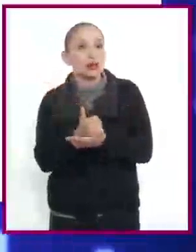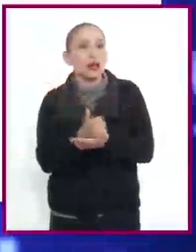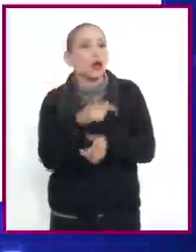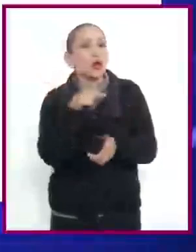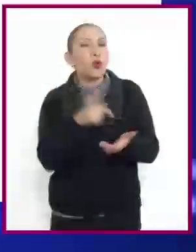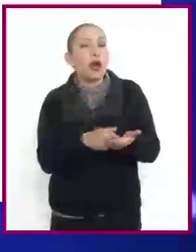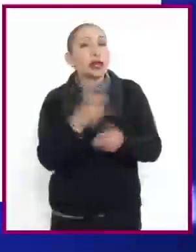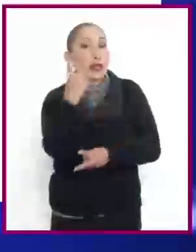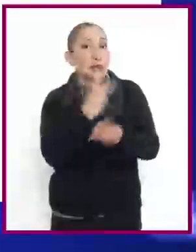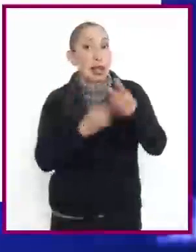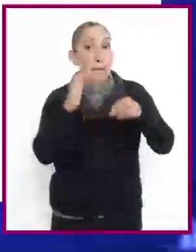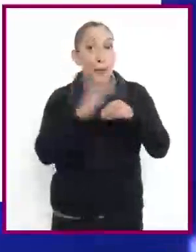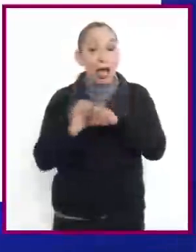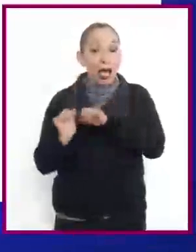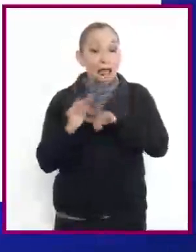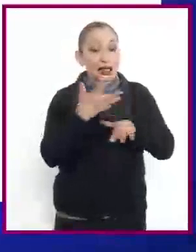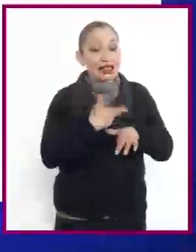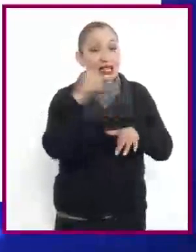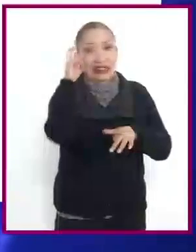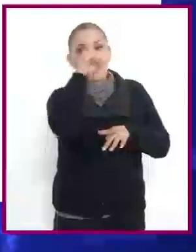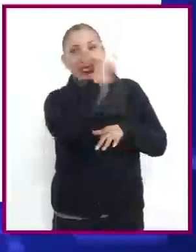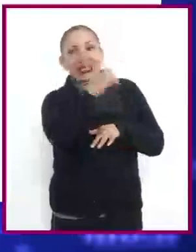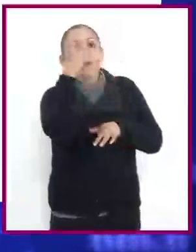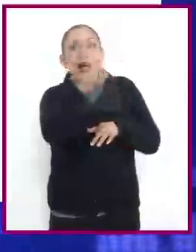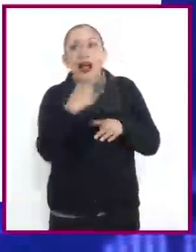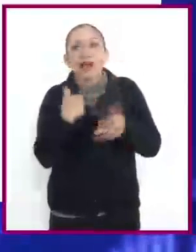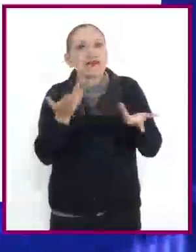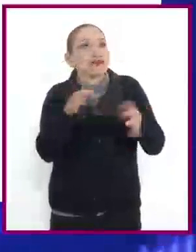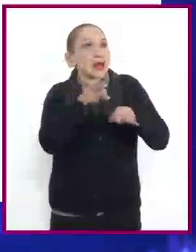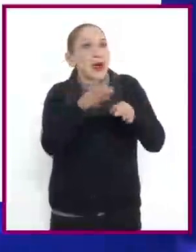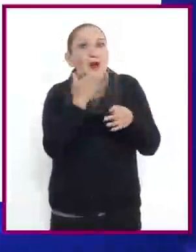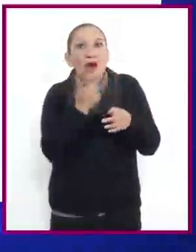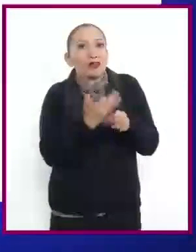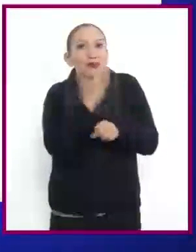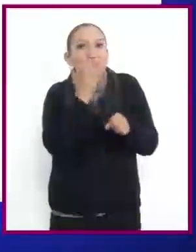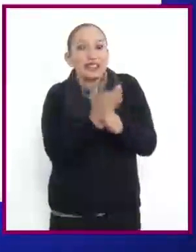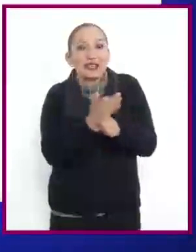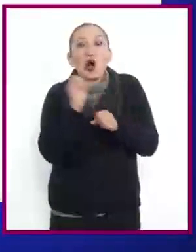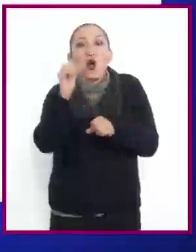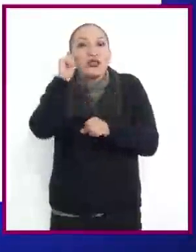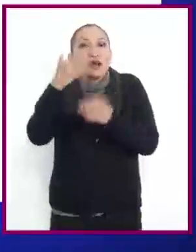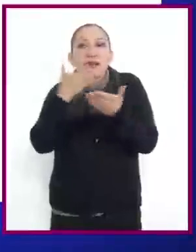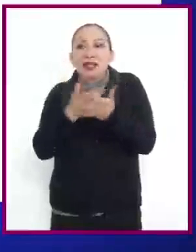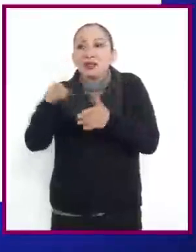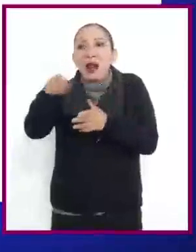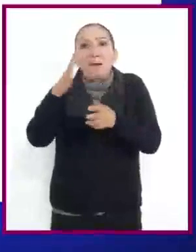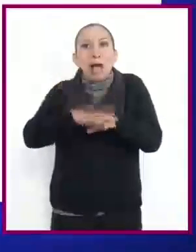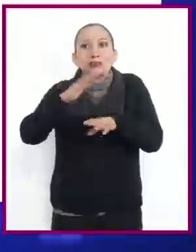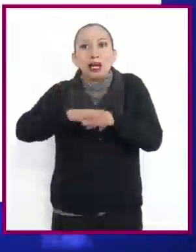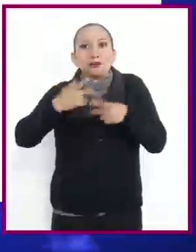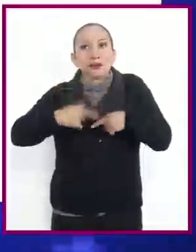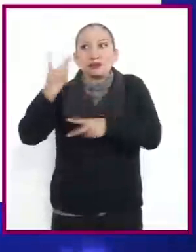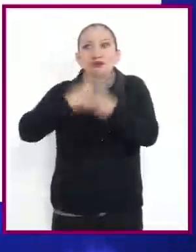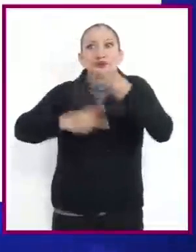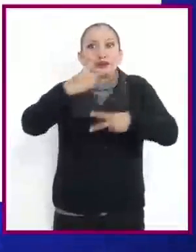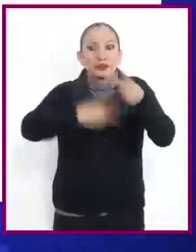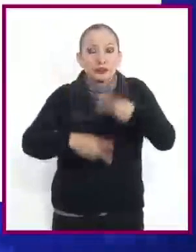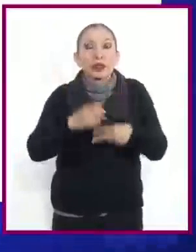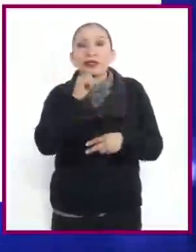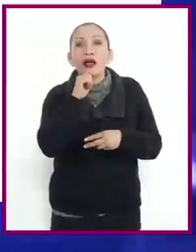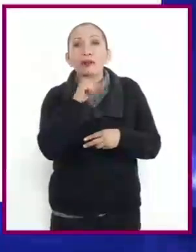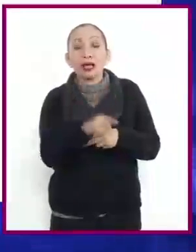daba principalmente de las localidades rurales a las grandes áreas metropolitanas. En la actualidad, la migración principal se